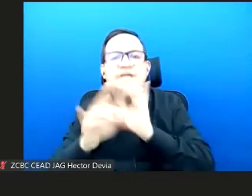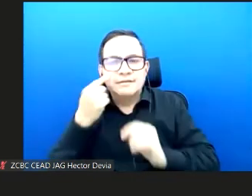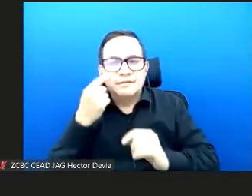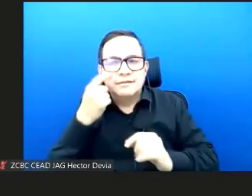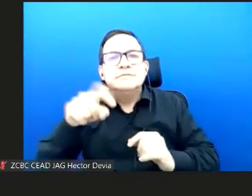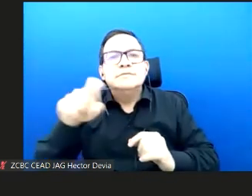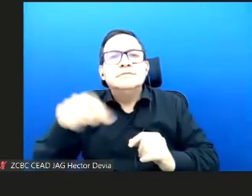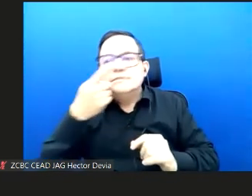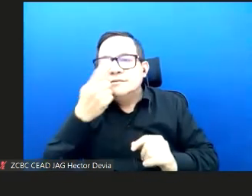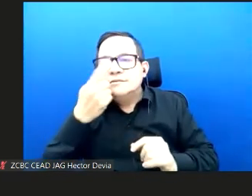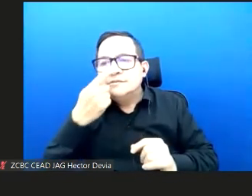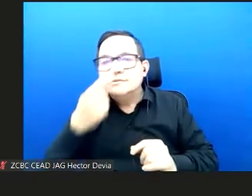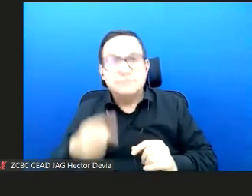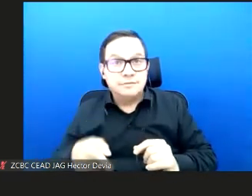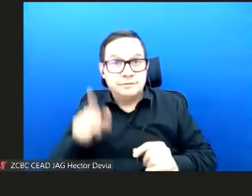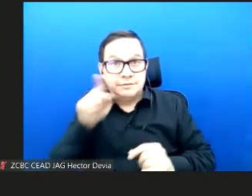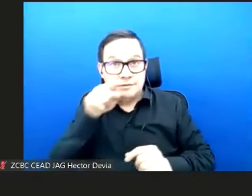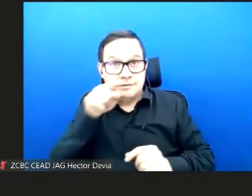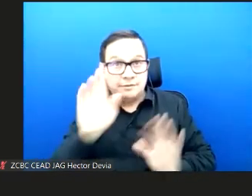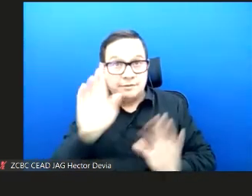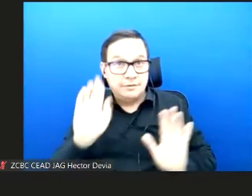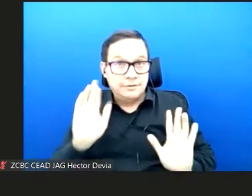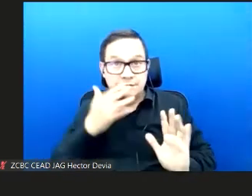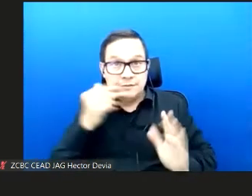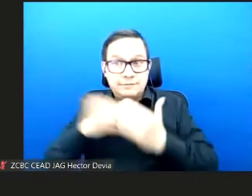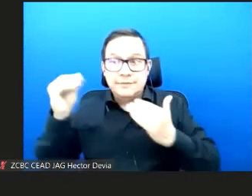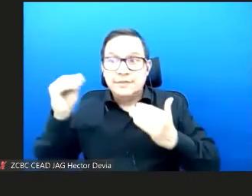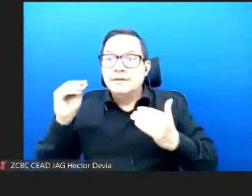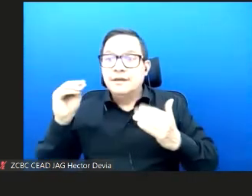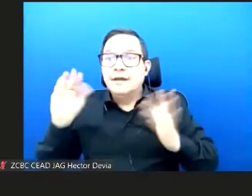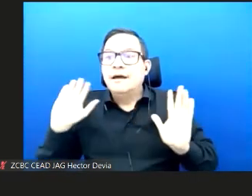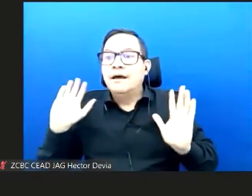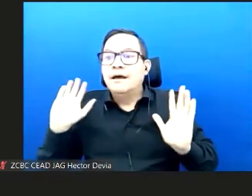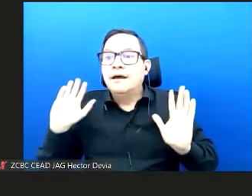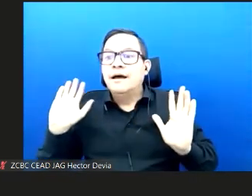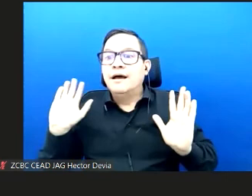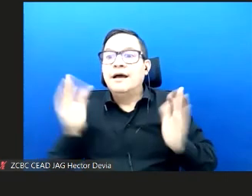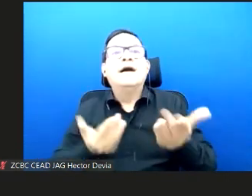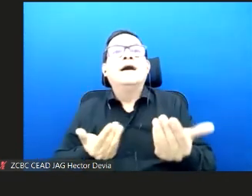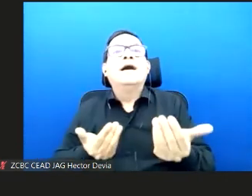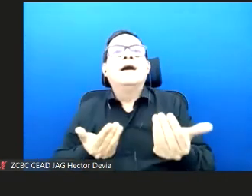Sí, creo que sí. Listo. Vamos con nuestro siguiente dato.